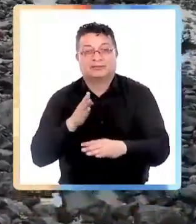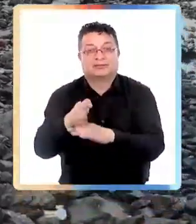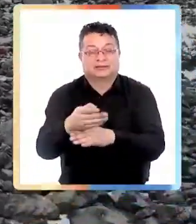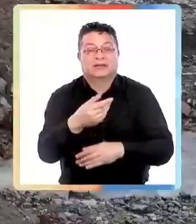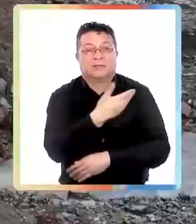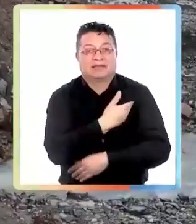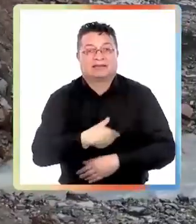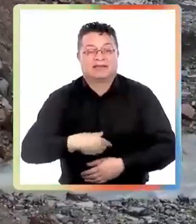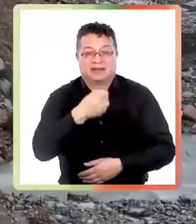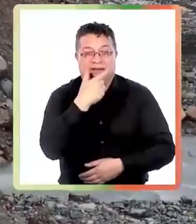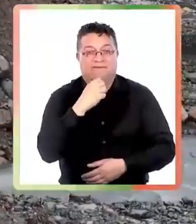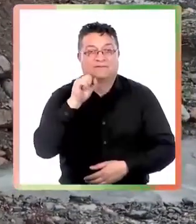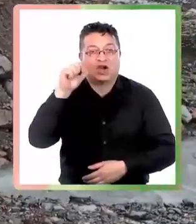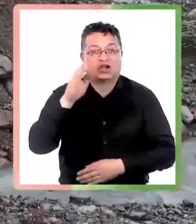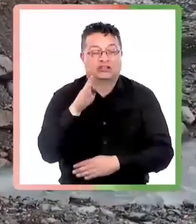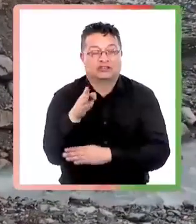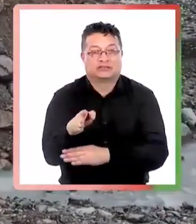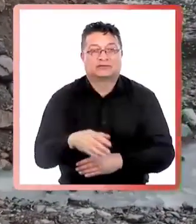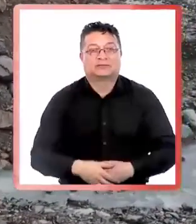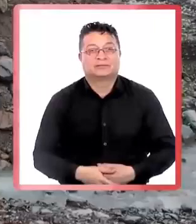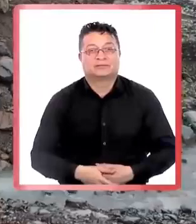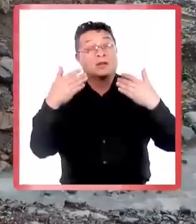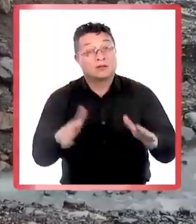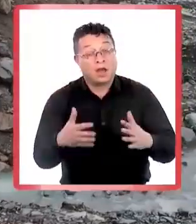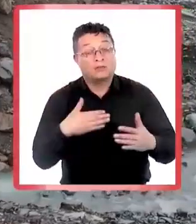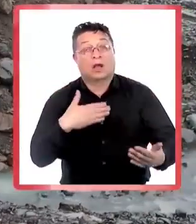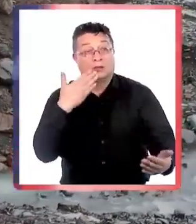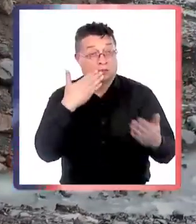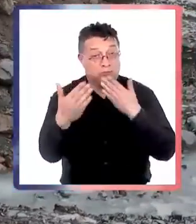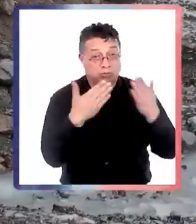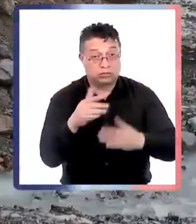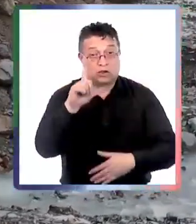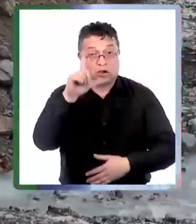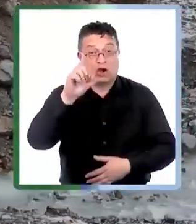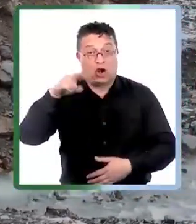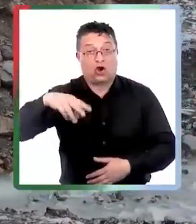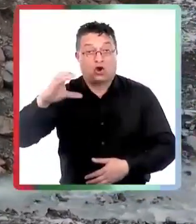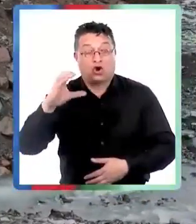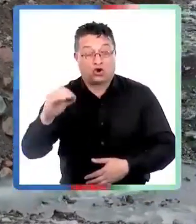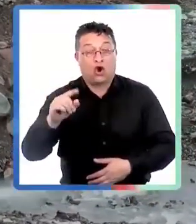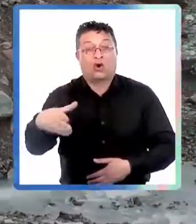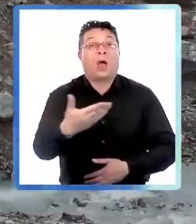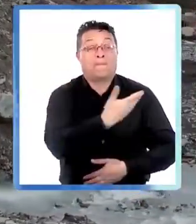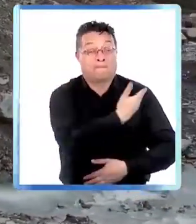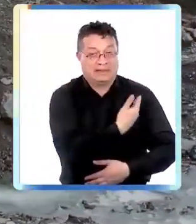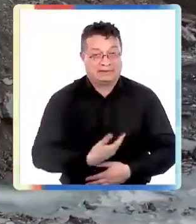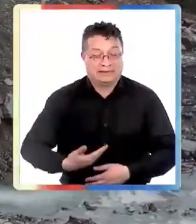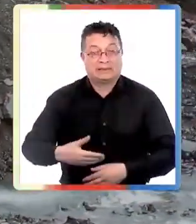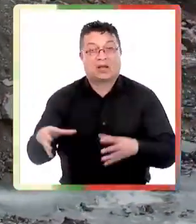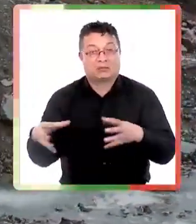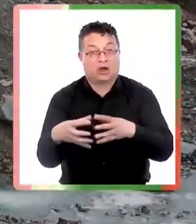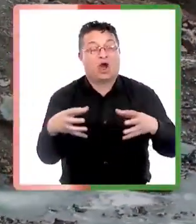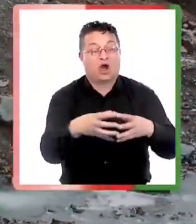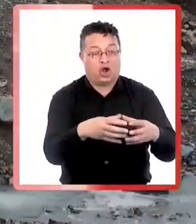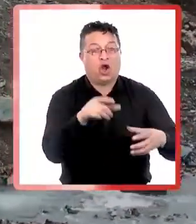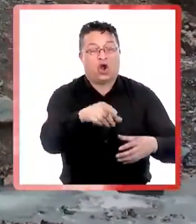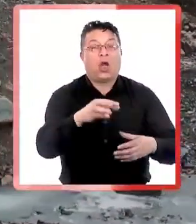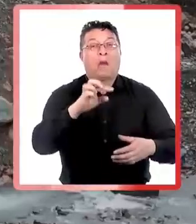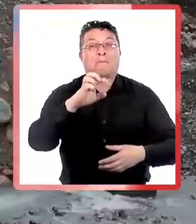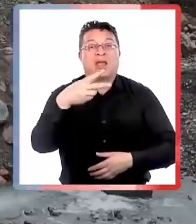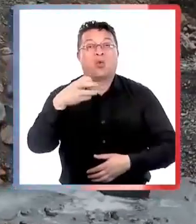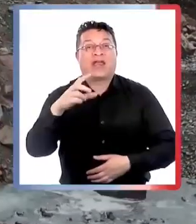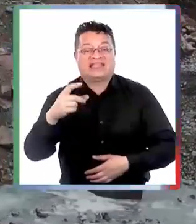donde se dirigía el presidente de la República. Como Estado, estamos dialogando con los loncos, con las presidentas y